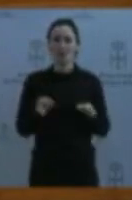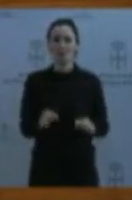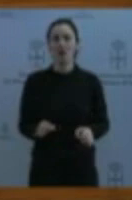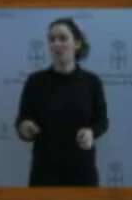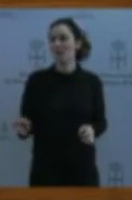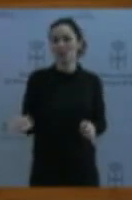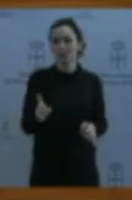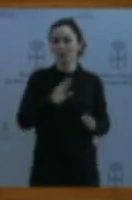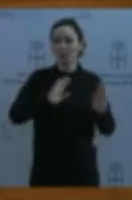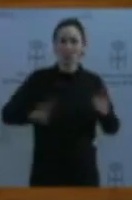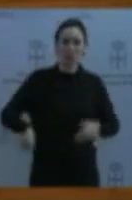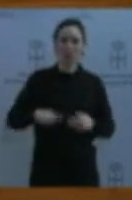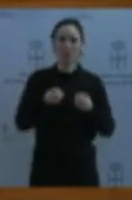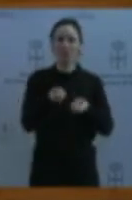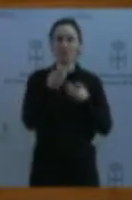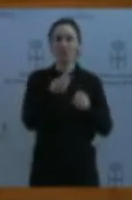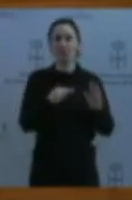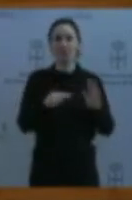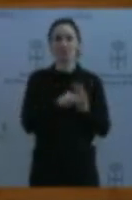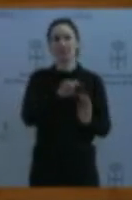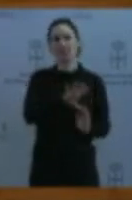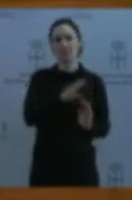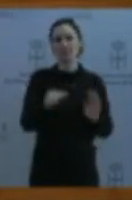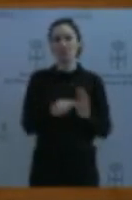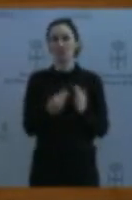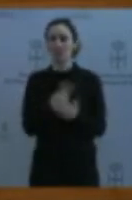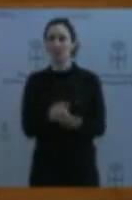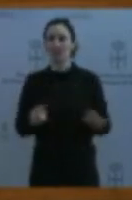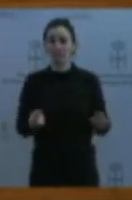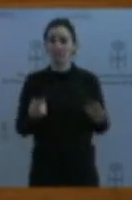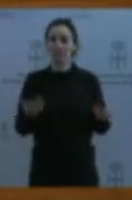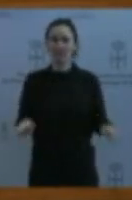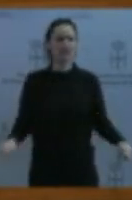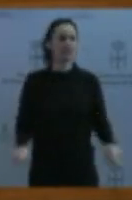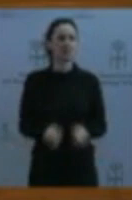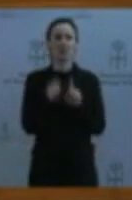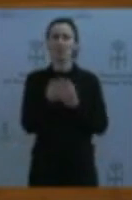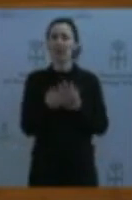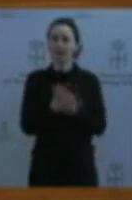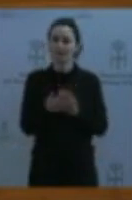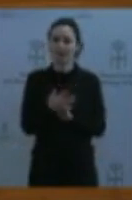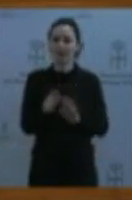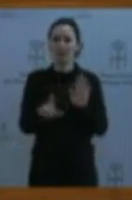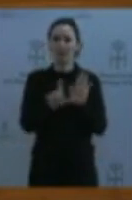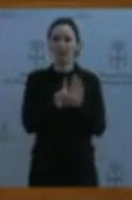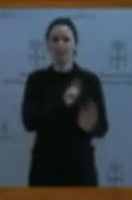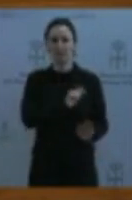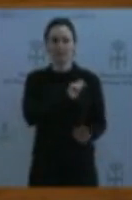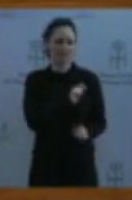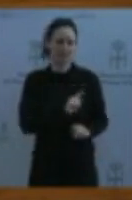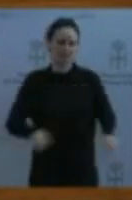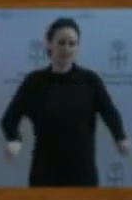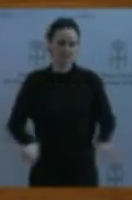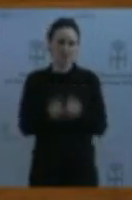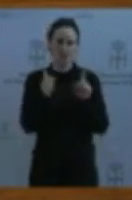2015-2016. Da igual las alusiones a la legislación estatal, la propia legislación estatal enuncia a partir de 2015 la necesidad de